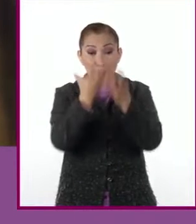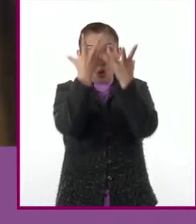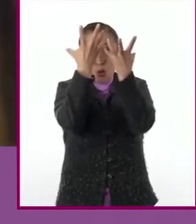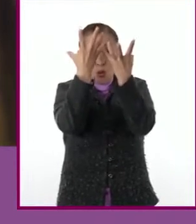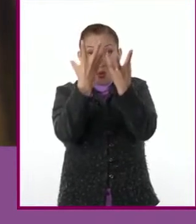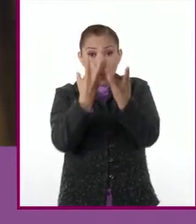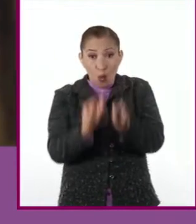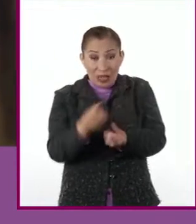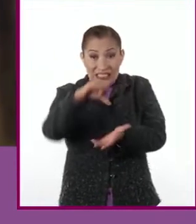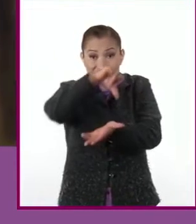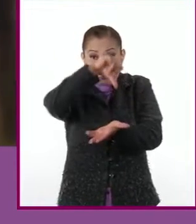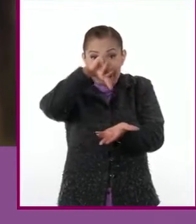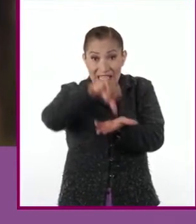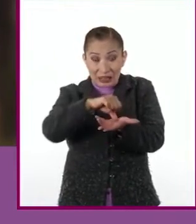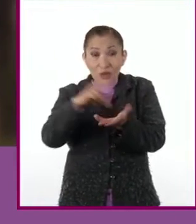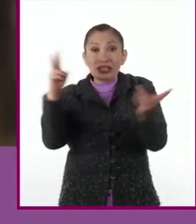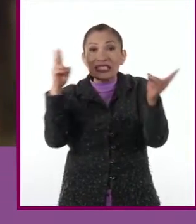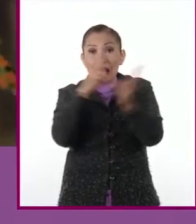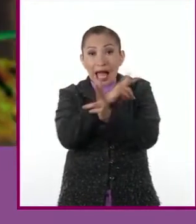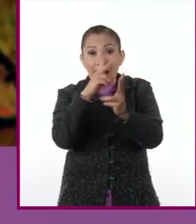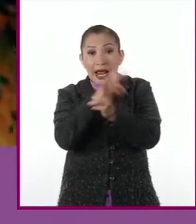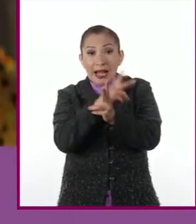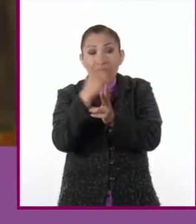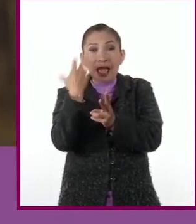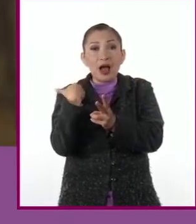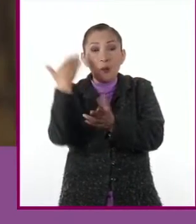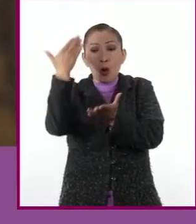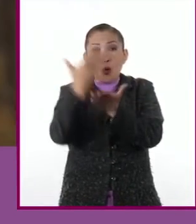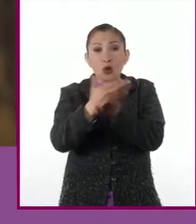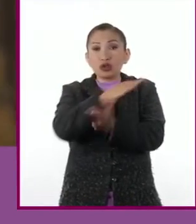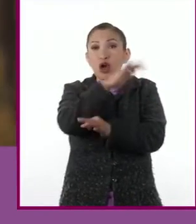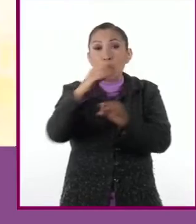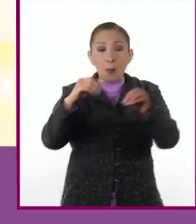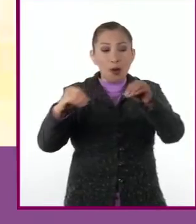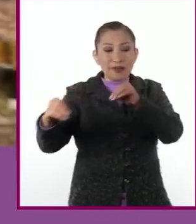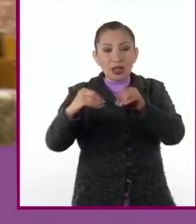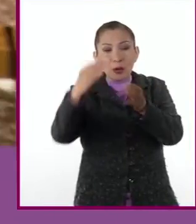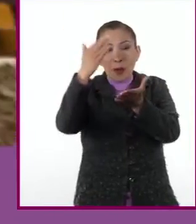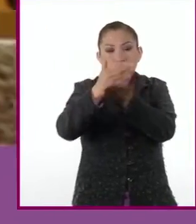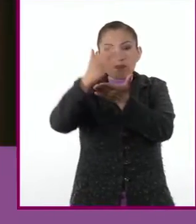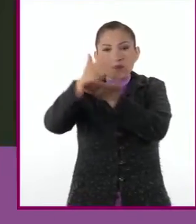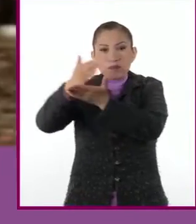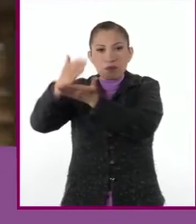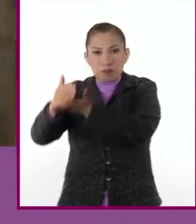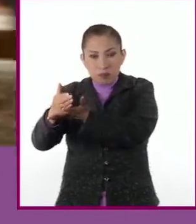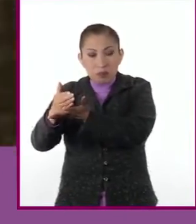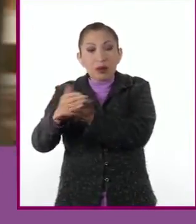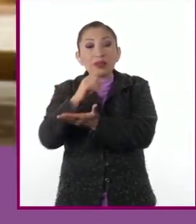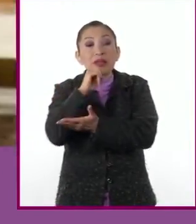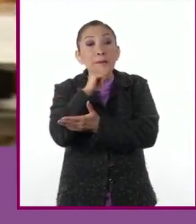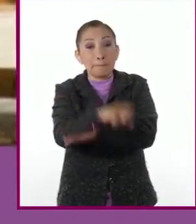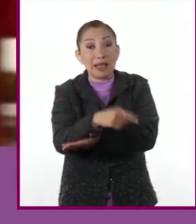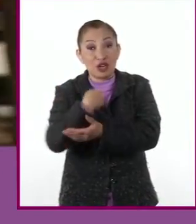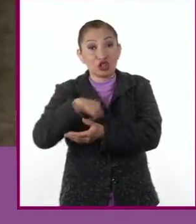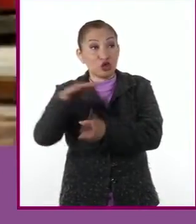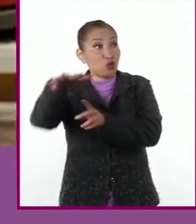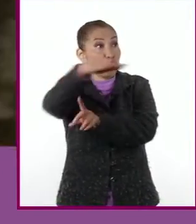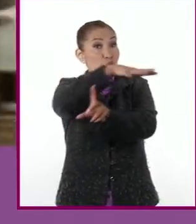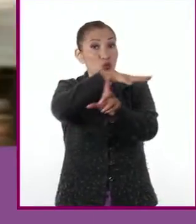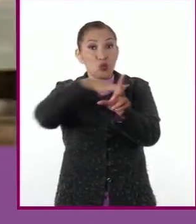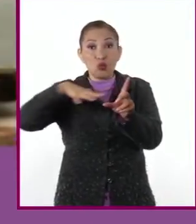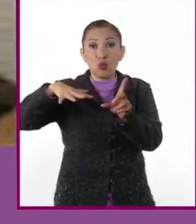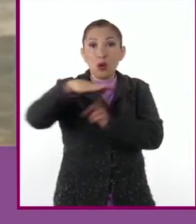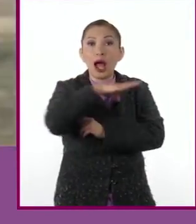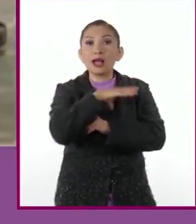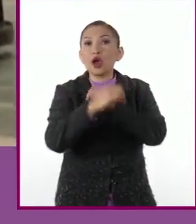hacia su centro y el aire frena todo lo que se mueve. Además, en nuestro entorno